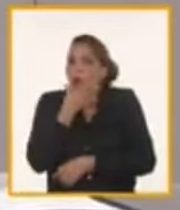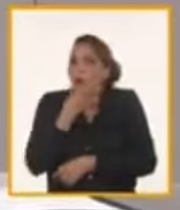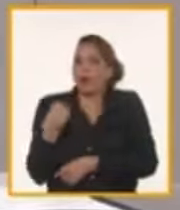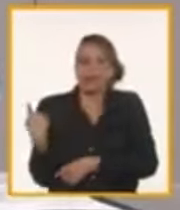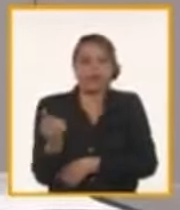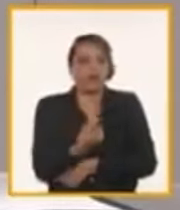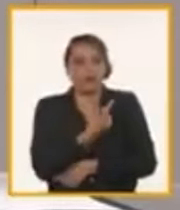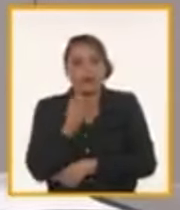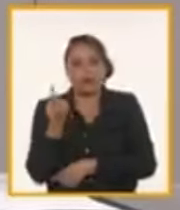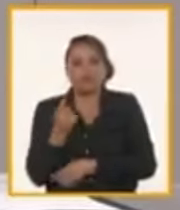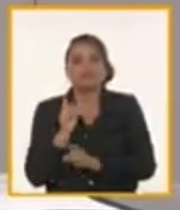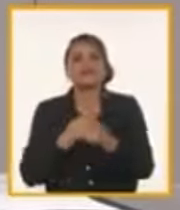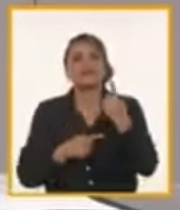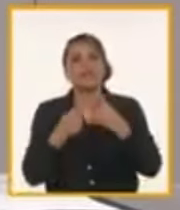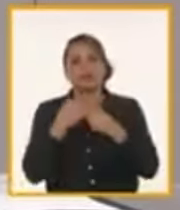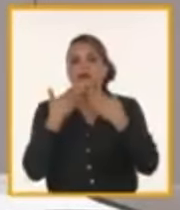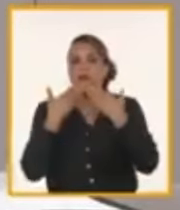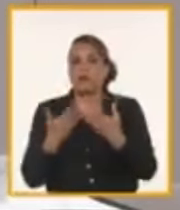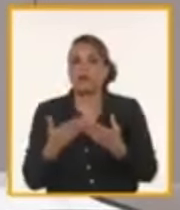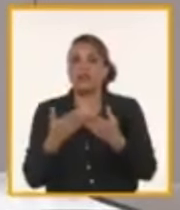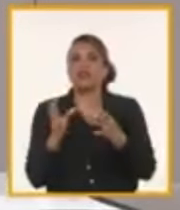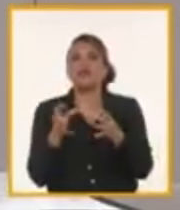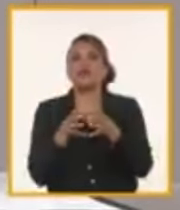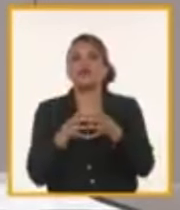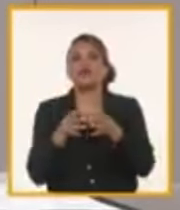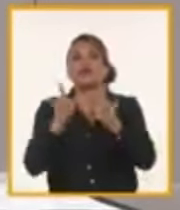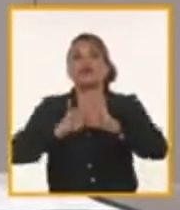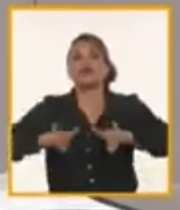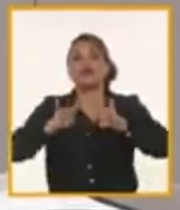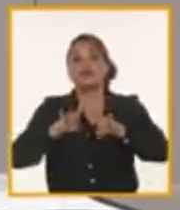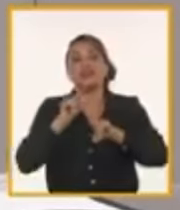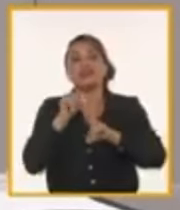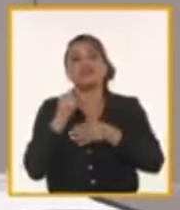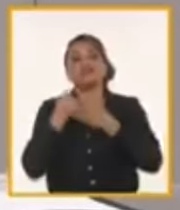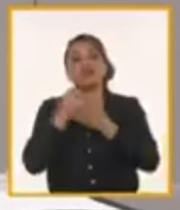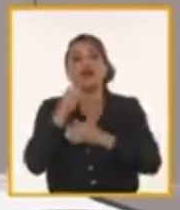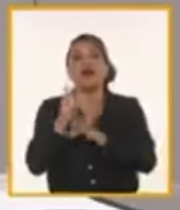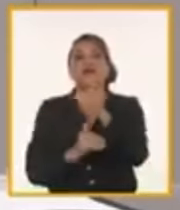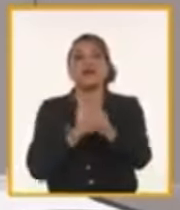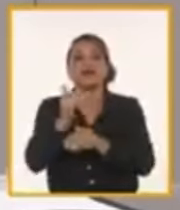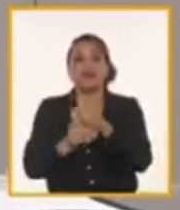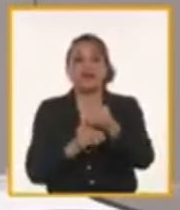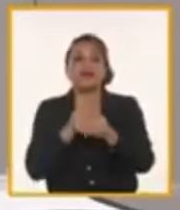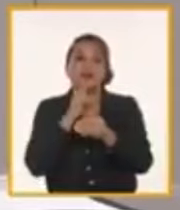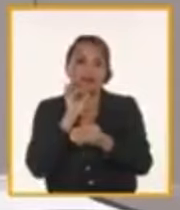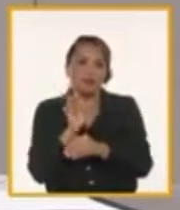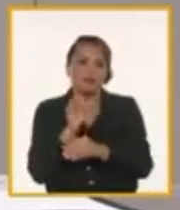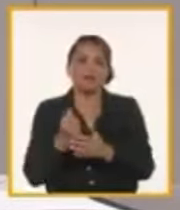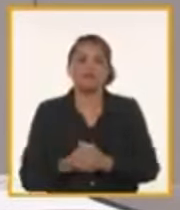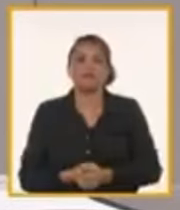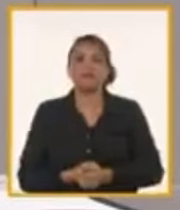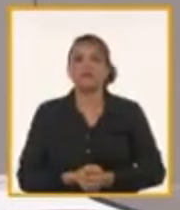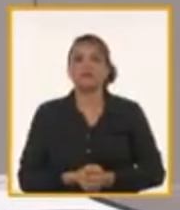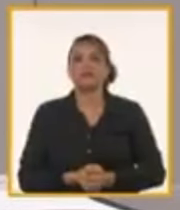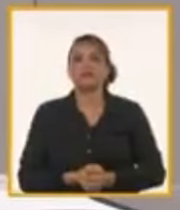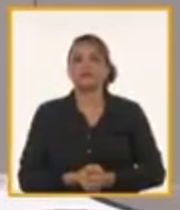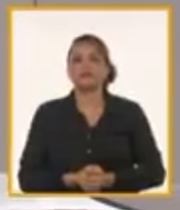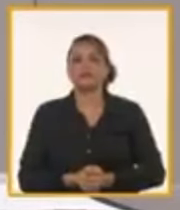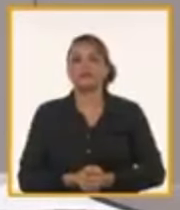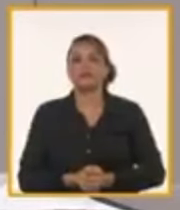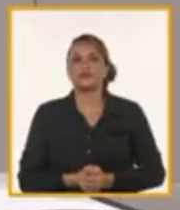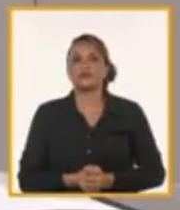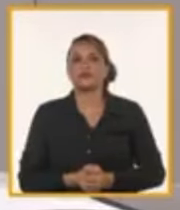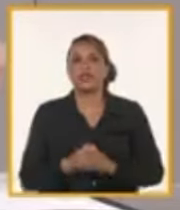que eso ha generado un movimiento en la universidad que ha permitido que hemos avanzado en algunos de los procesos que hemos estado